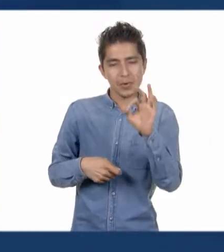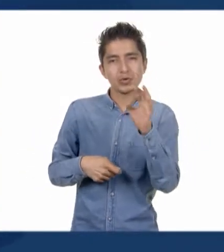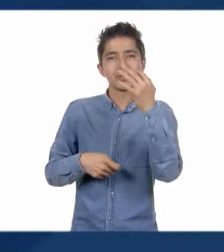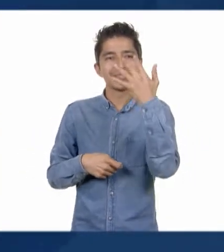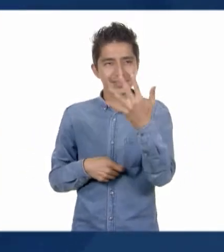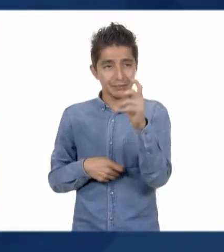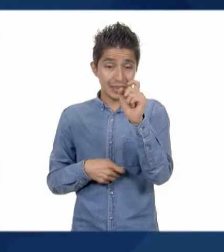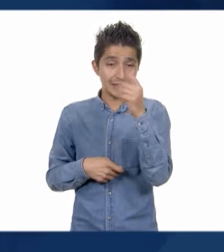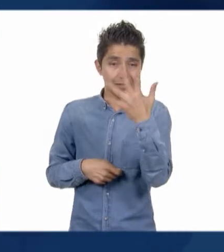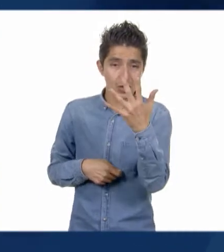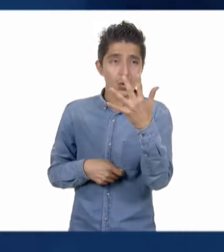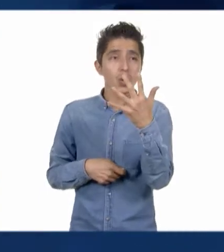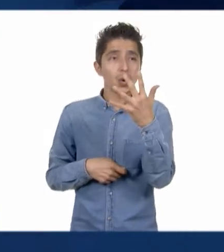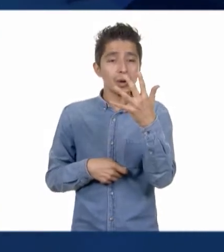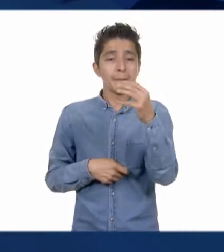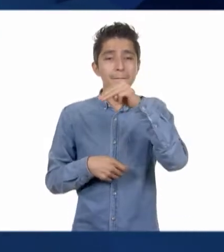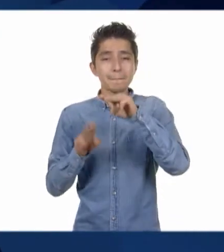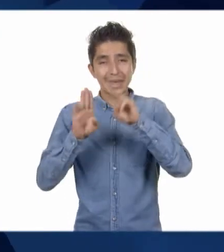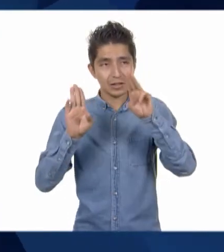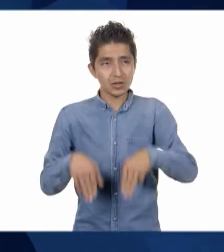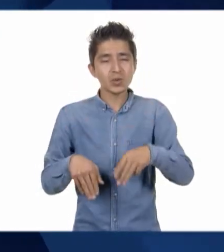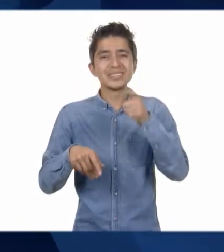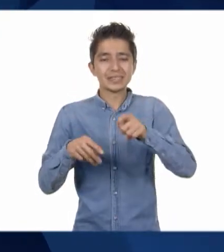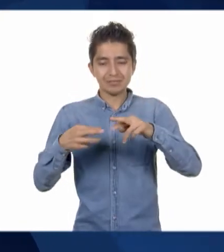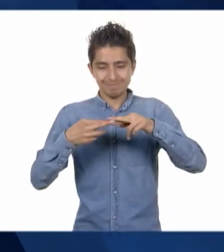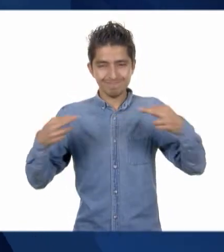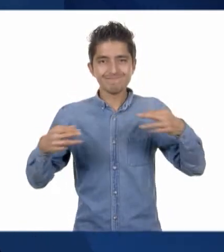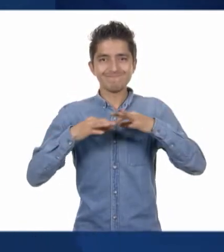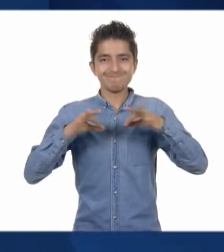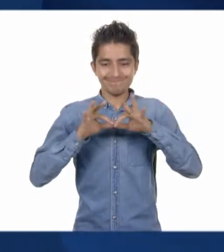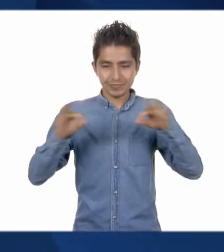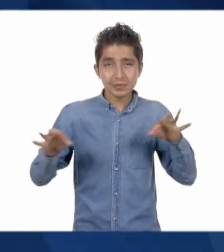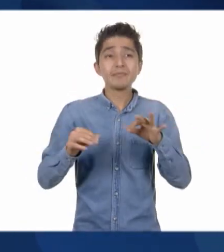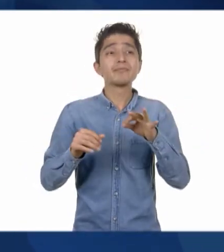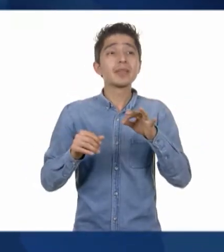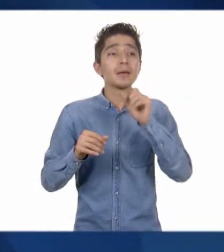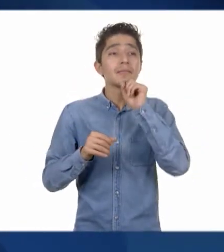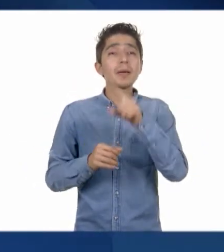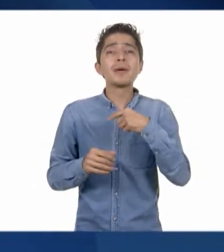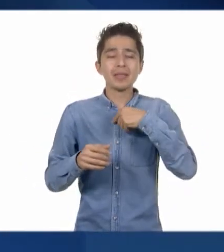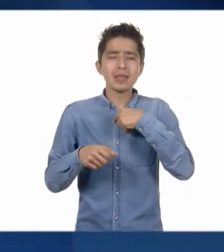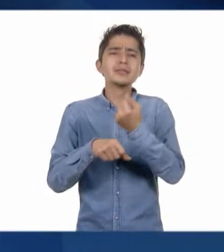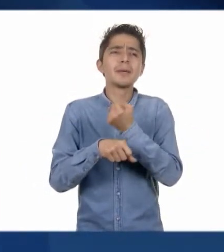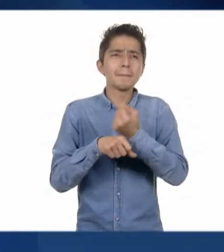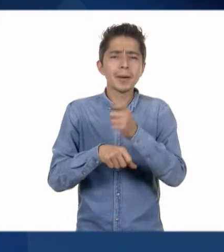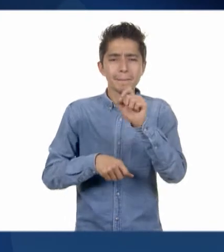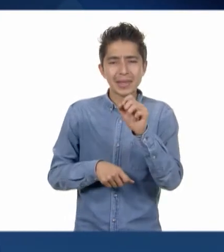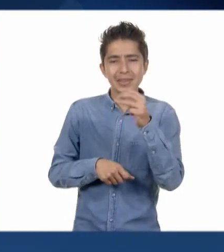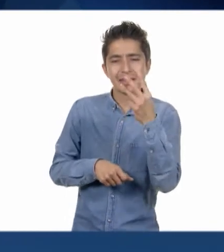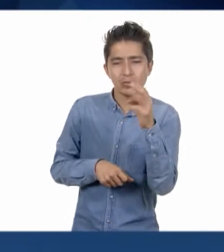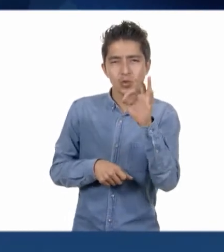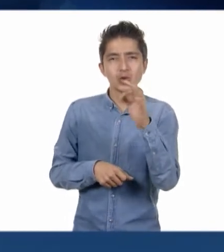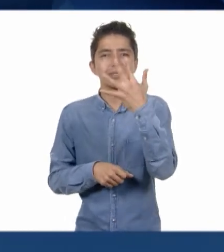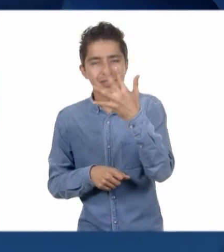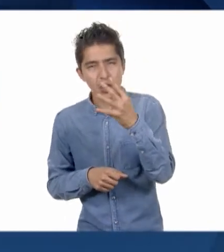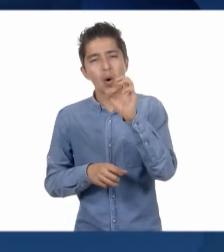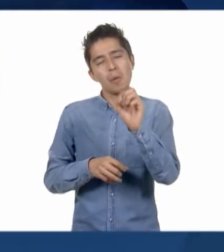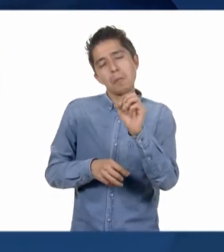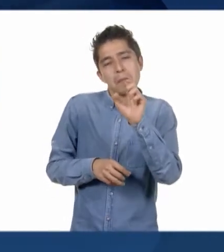listón. La talla que compro de zapatos es del 23.5 o 23.5, como le